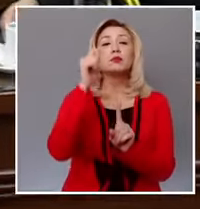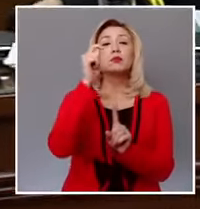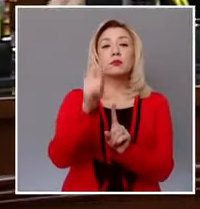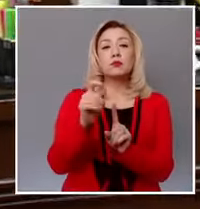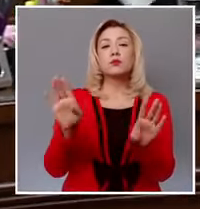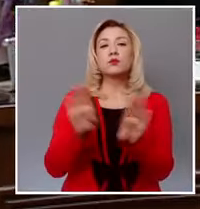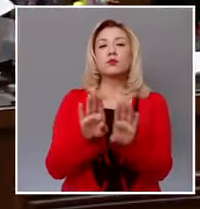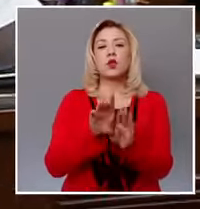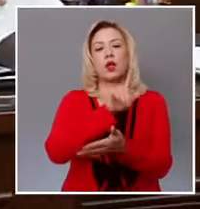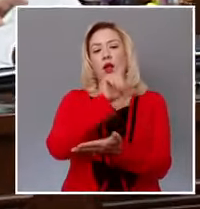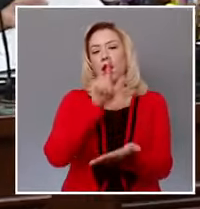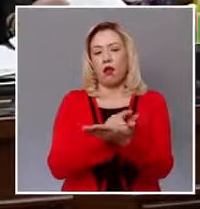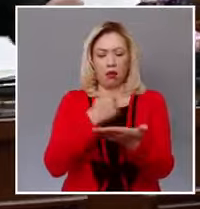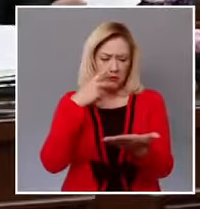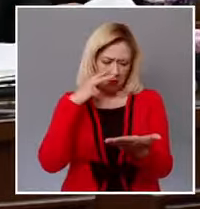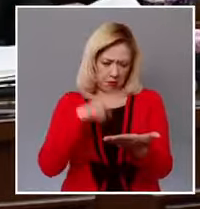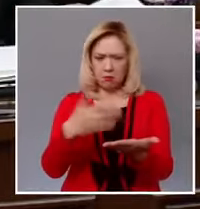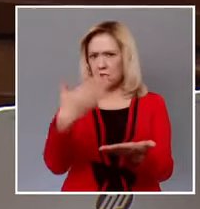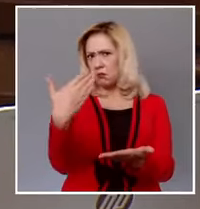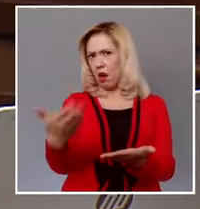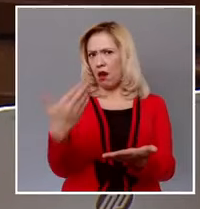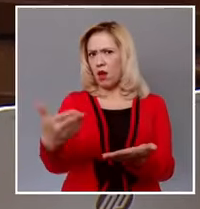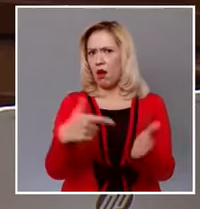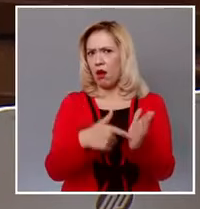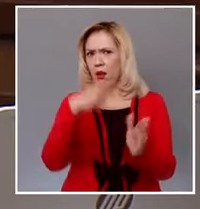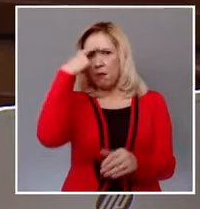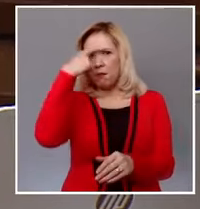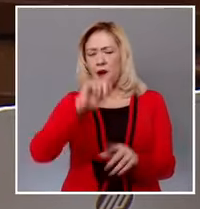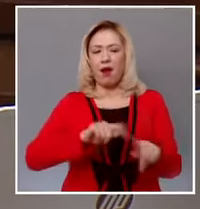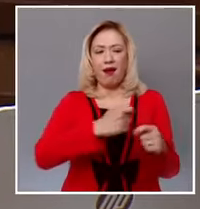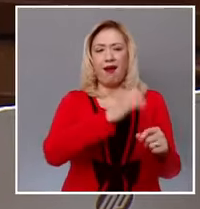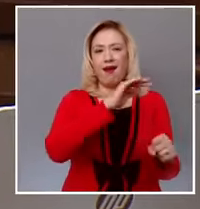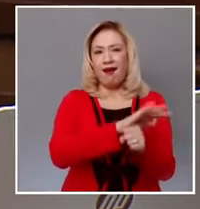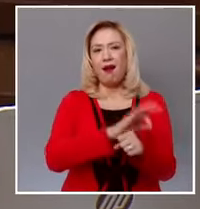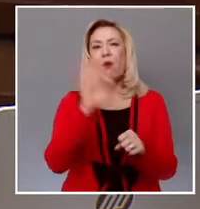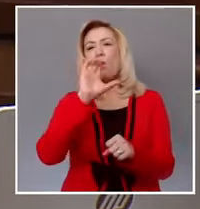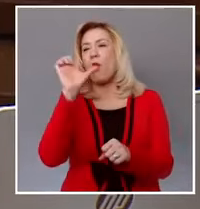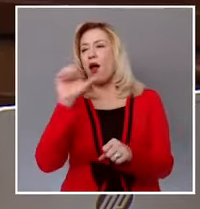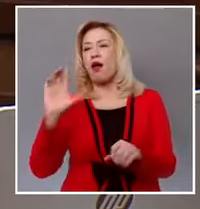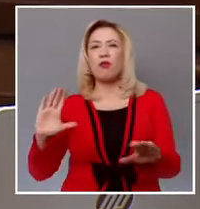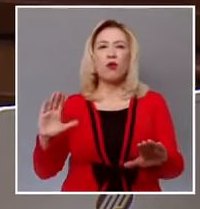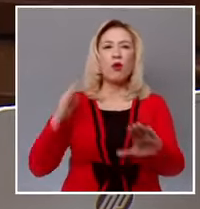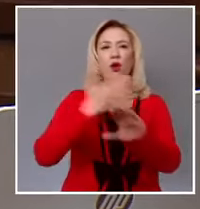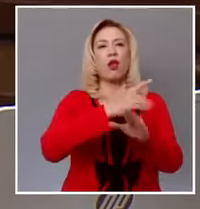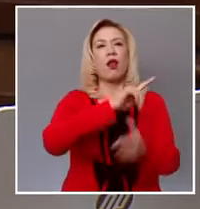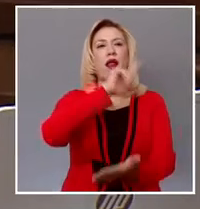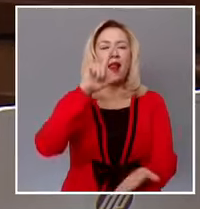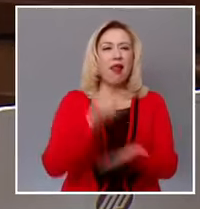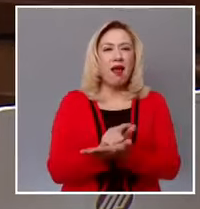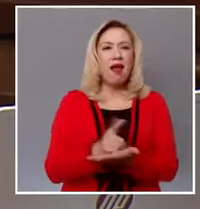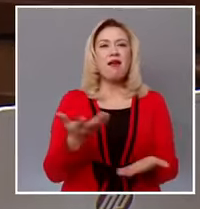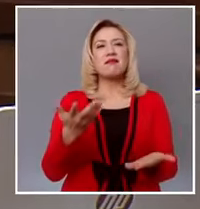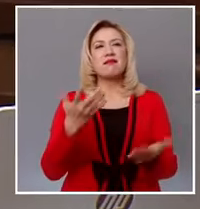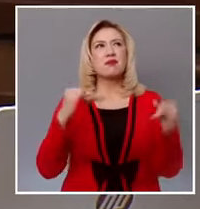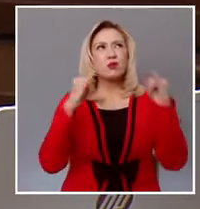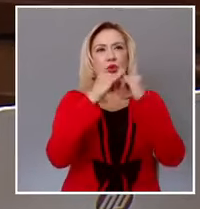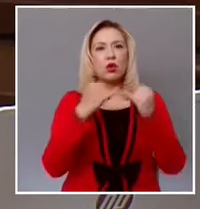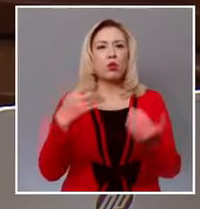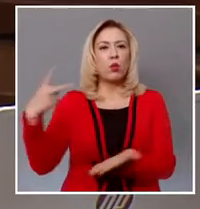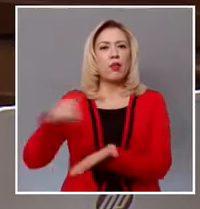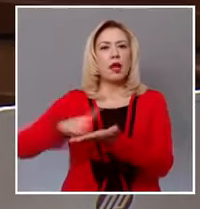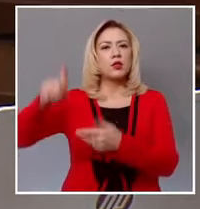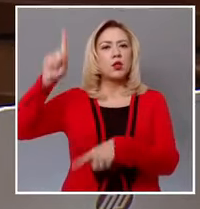la suspensión en el amparo directo. El análisis de la apariencia de buen derecho no tiene cabida en la suspensión que se dicta en